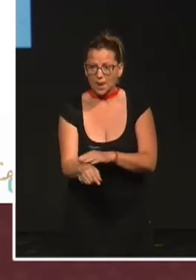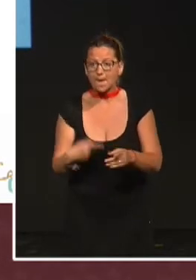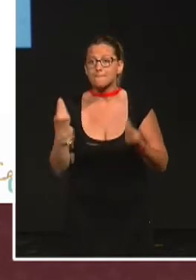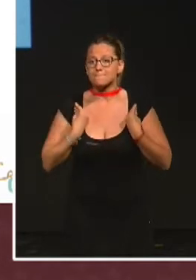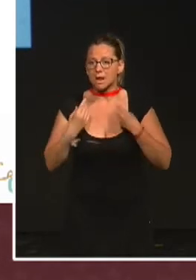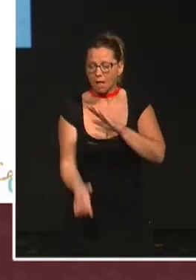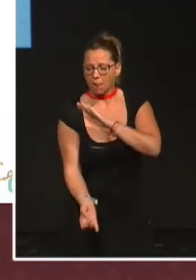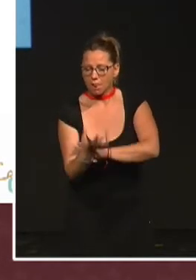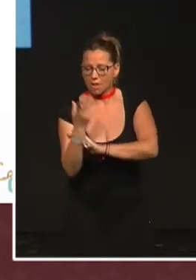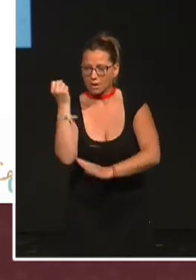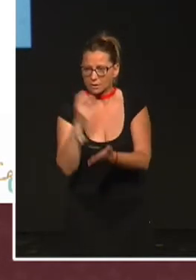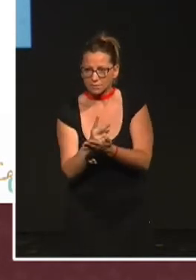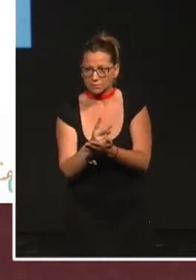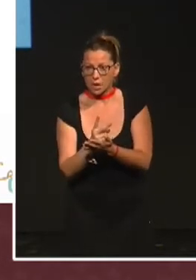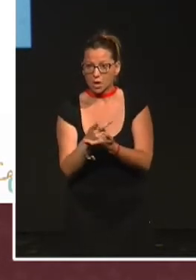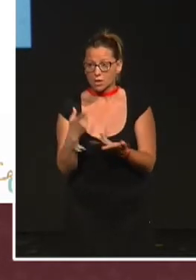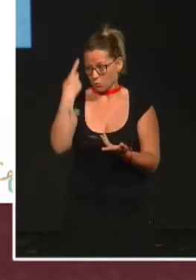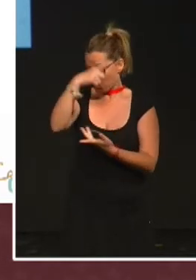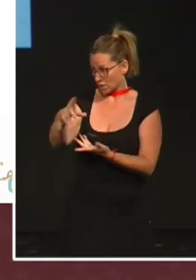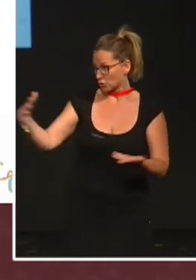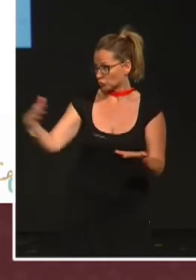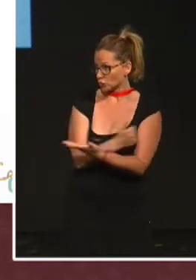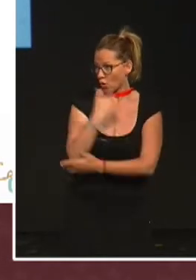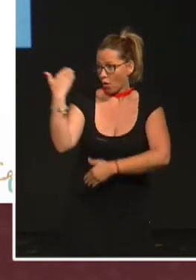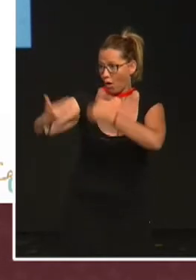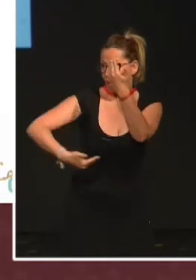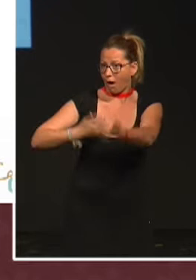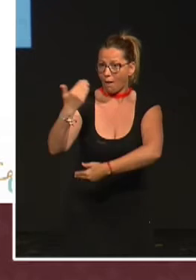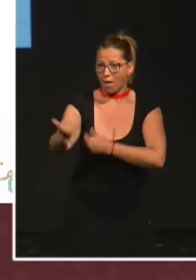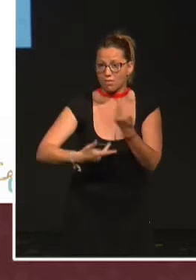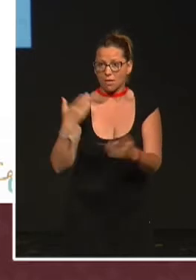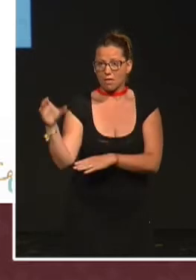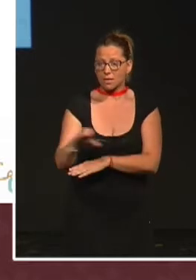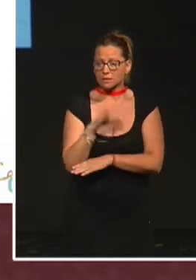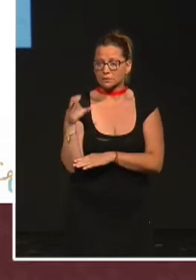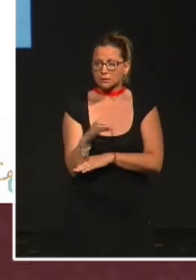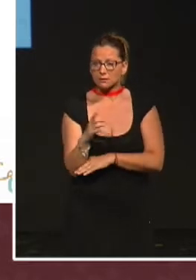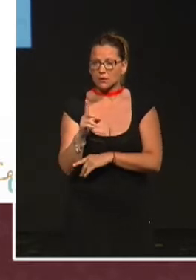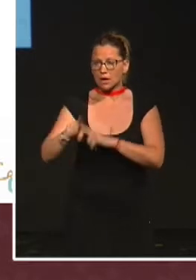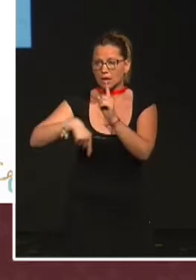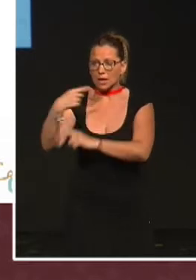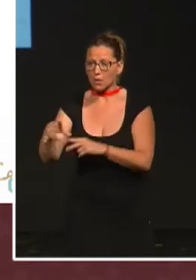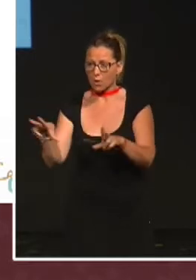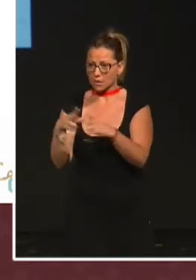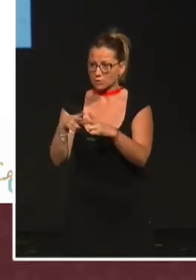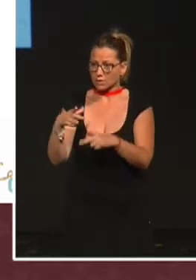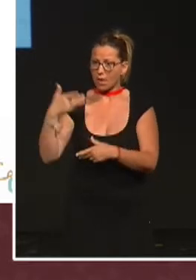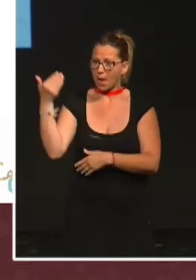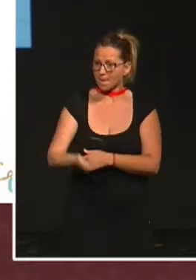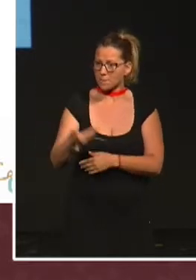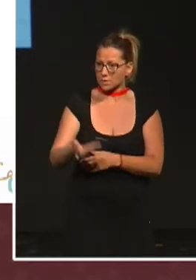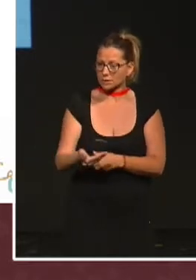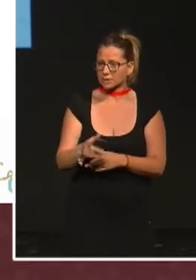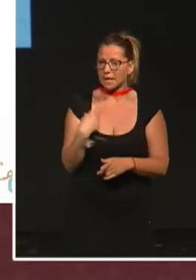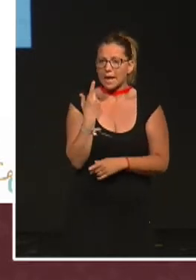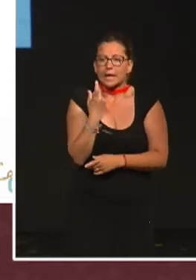Como sabéis, todo avance científico que luego se repercute en un avance significativo en la sociedad necesita